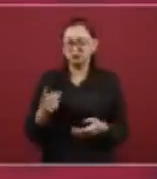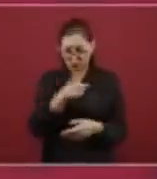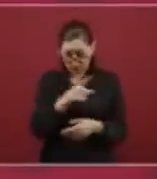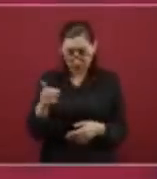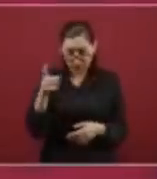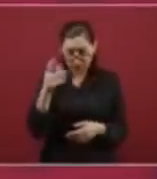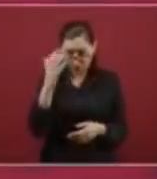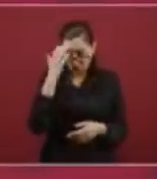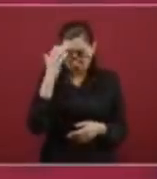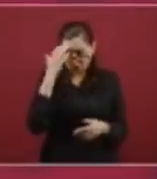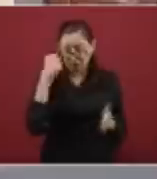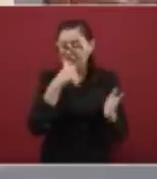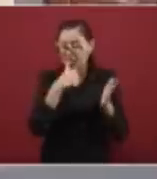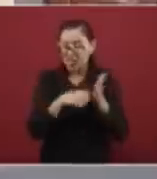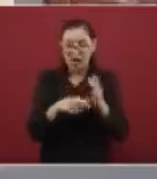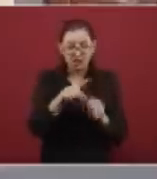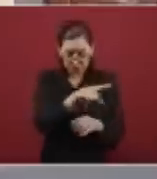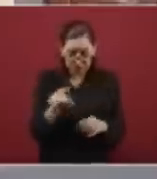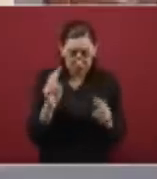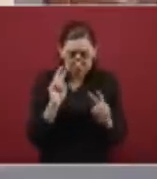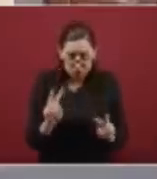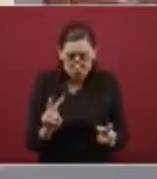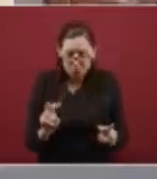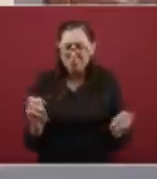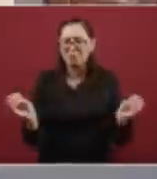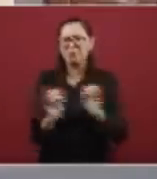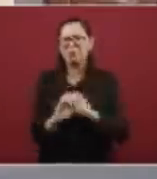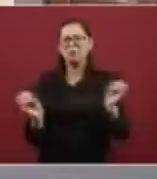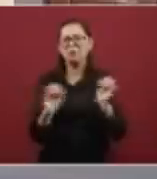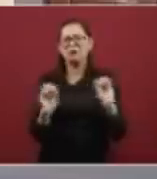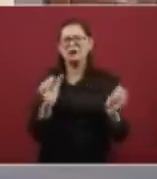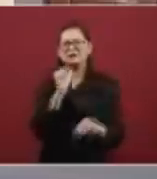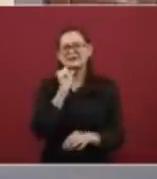carta? Nadie. O sea,